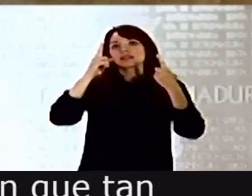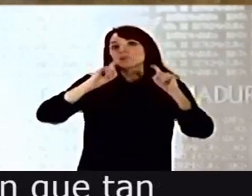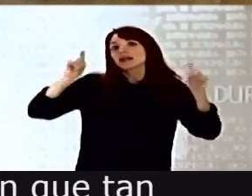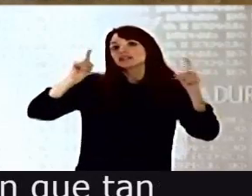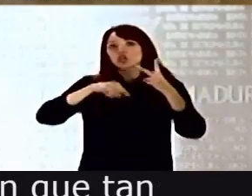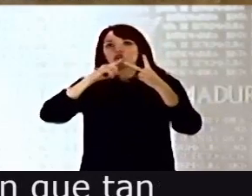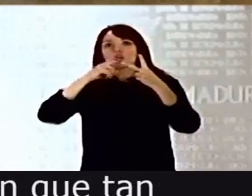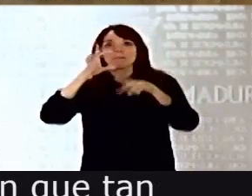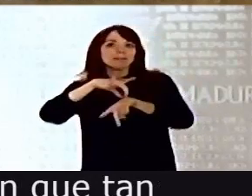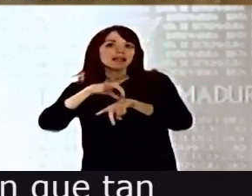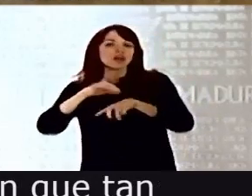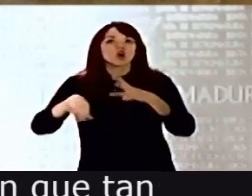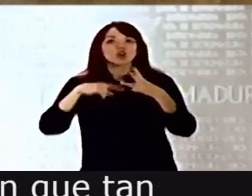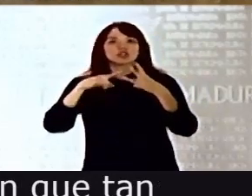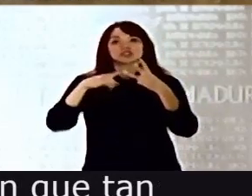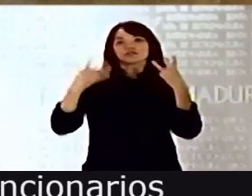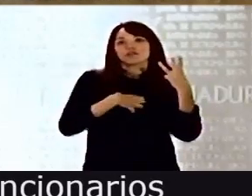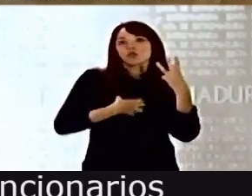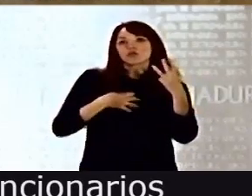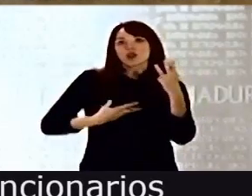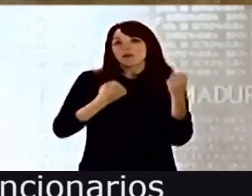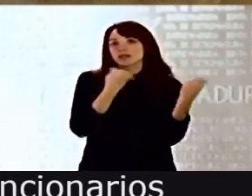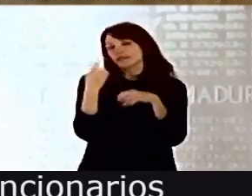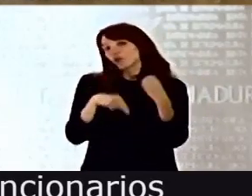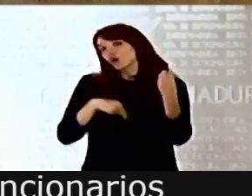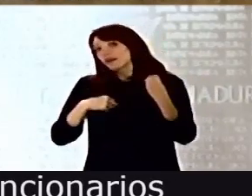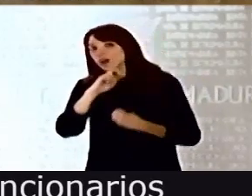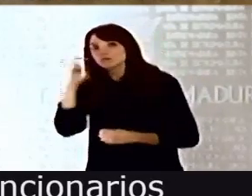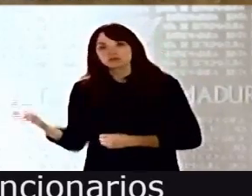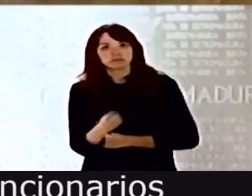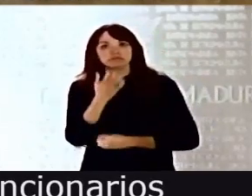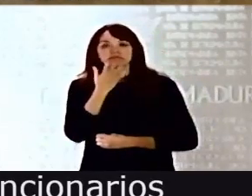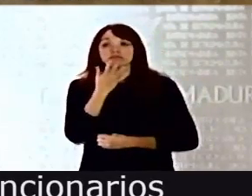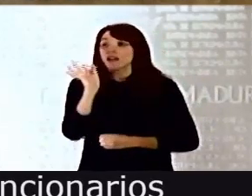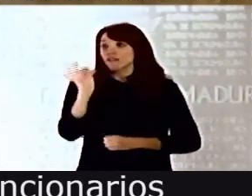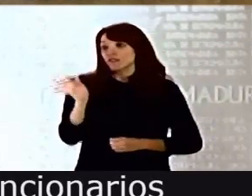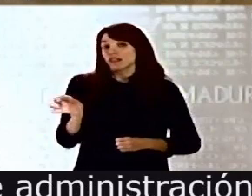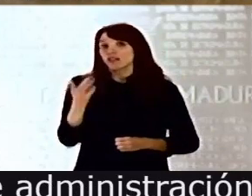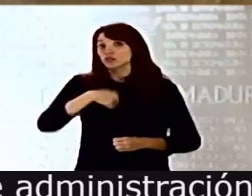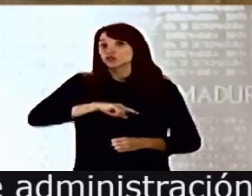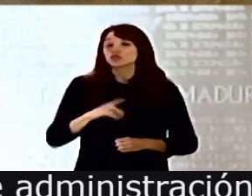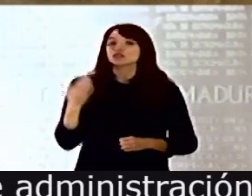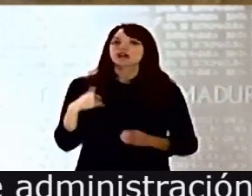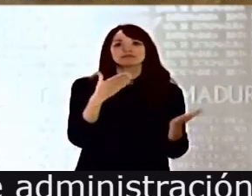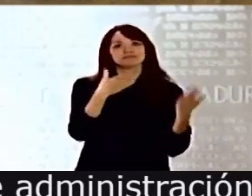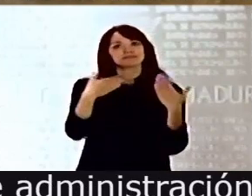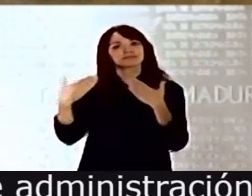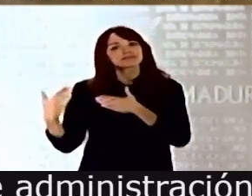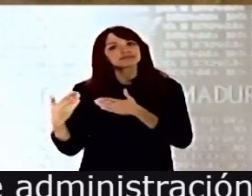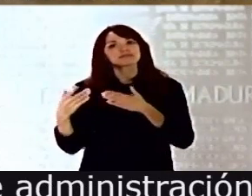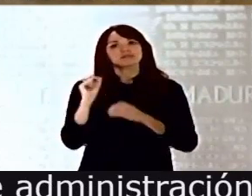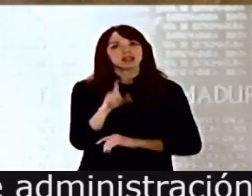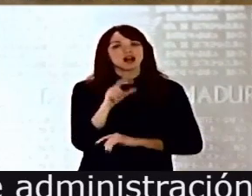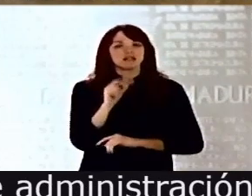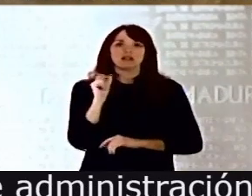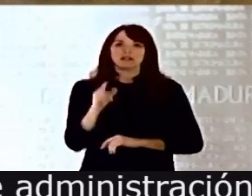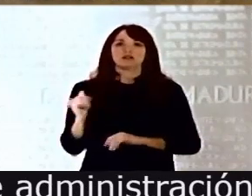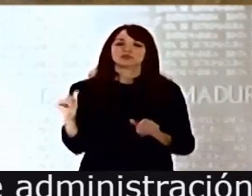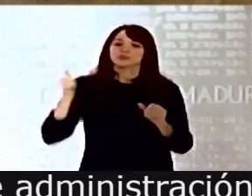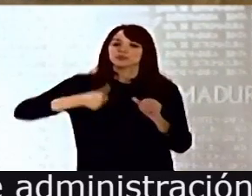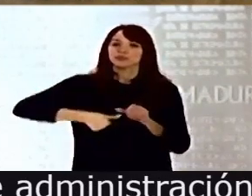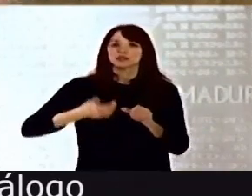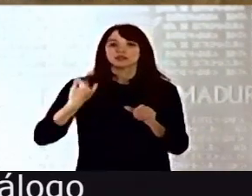los médicos, hablamos de los funcionarios de Administración general. Y es verdad que hemos mantenido un diálogo permanente y